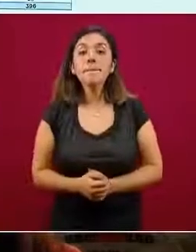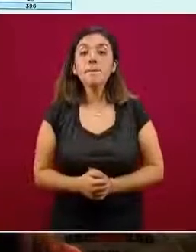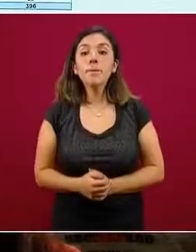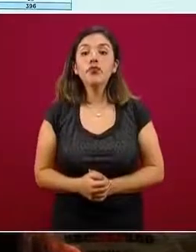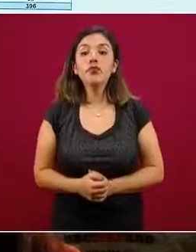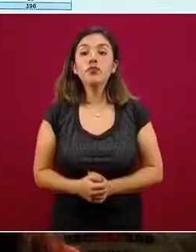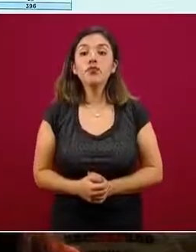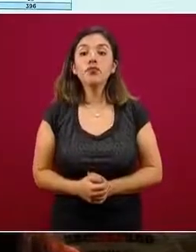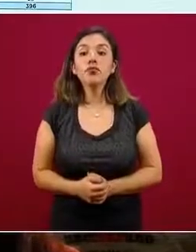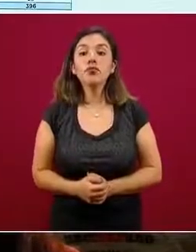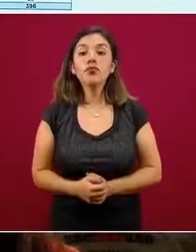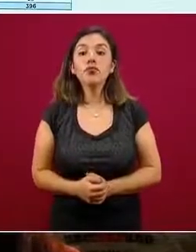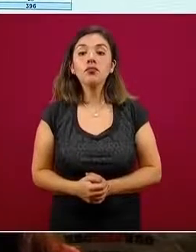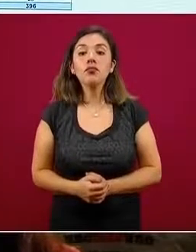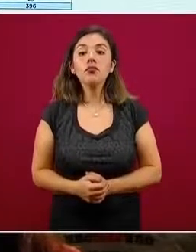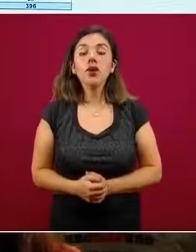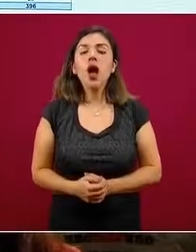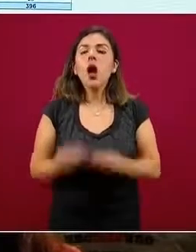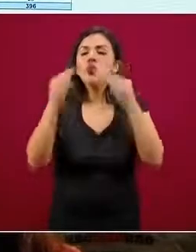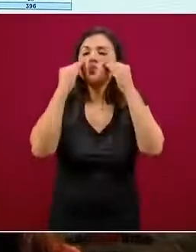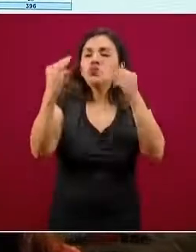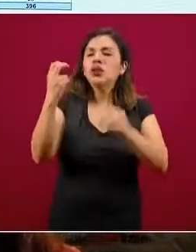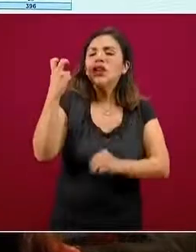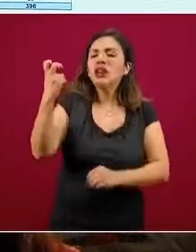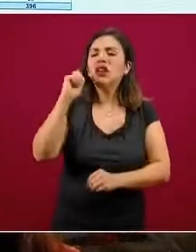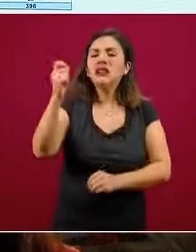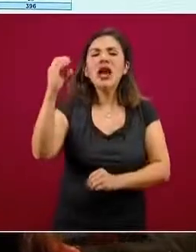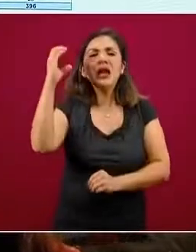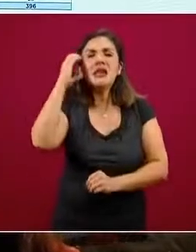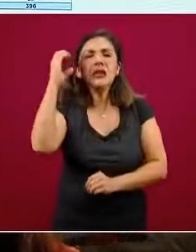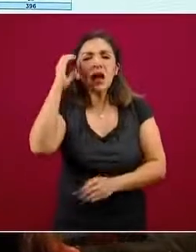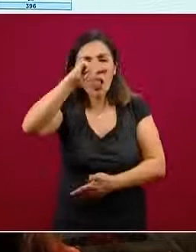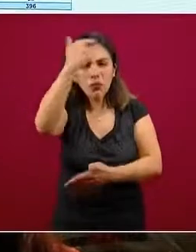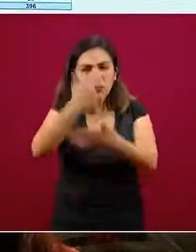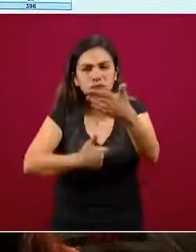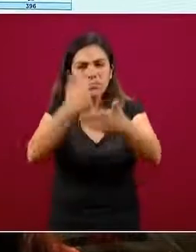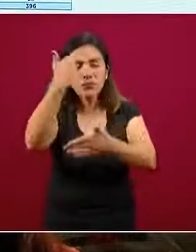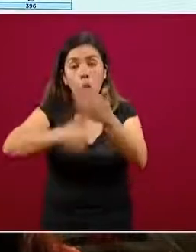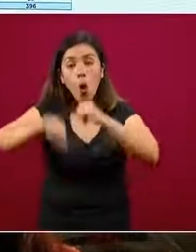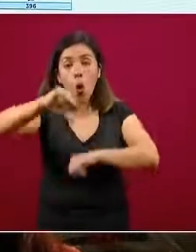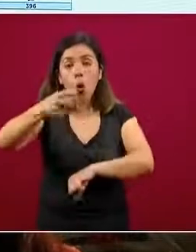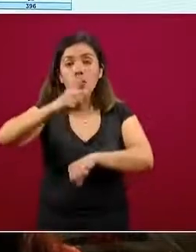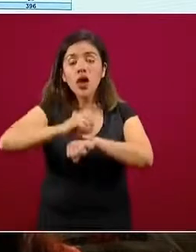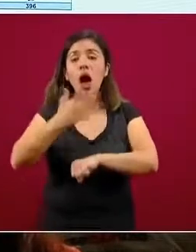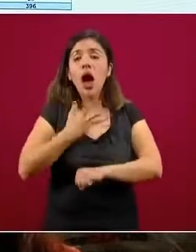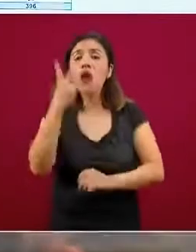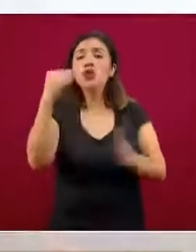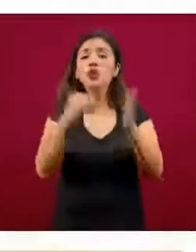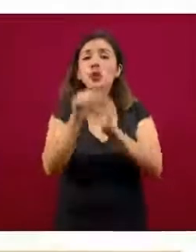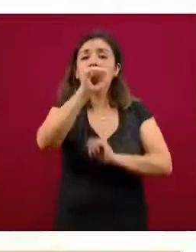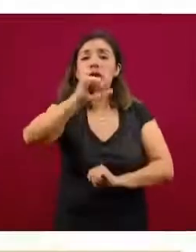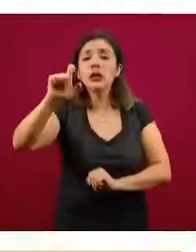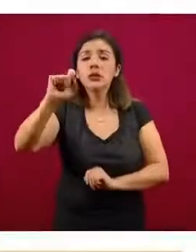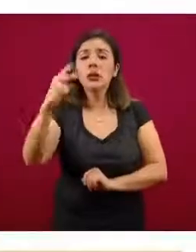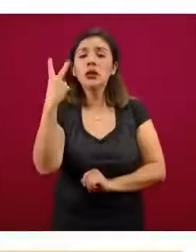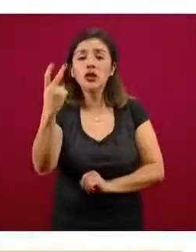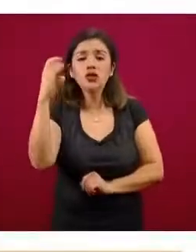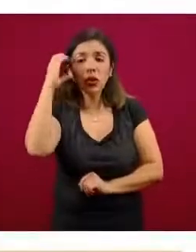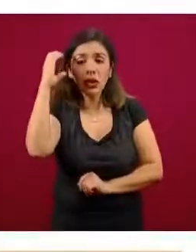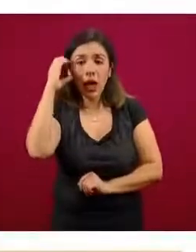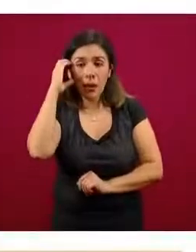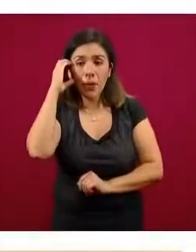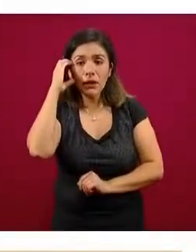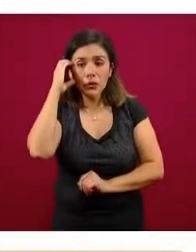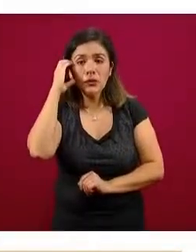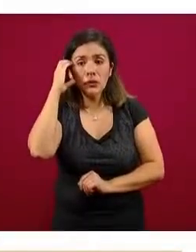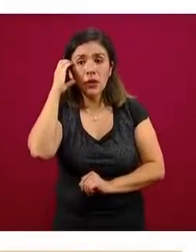Esto le quiero decir, esta lámina lo que nos muestra son las camas sensables. Al día de hoy tenemos 2.622 camas sensables